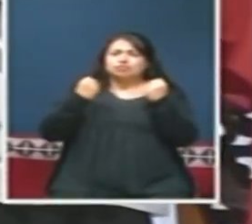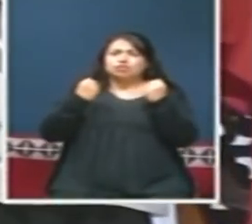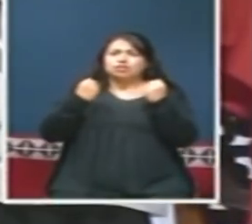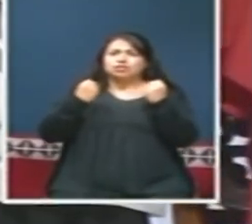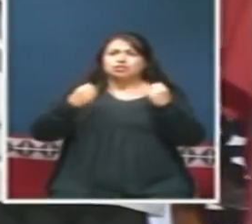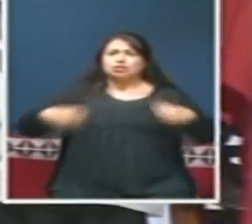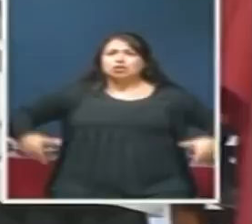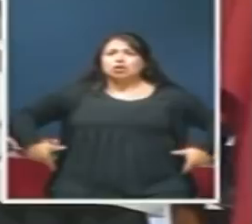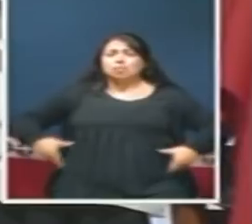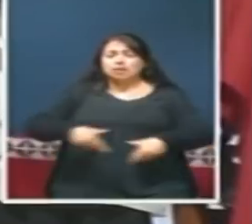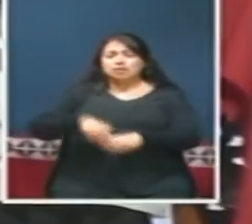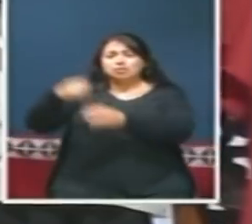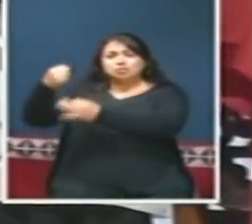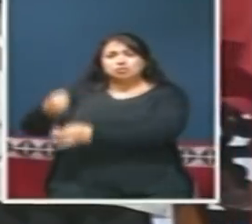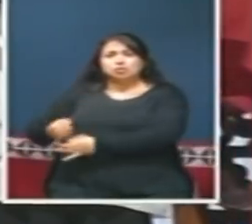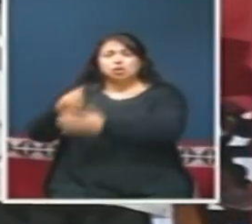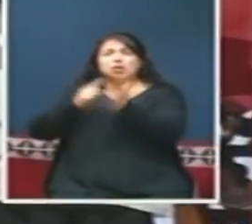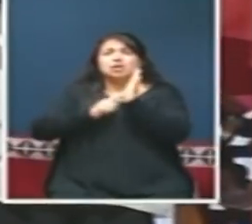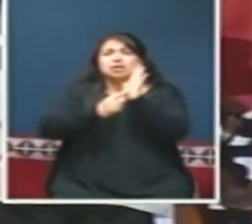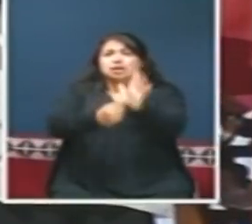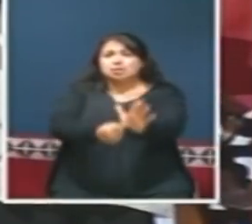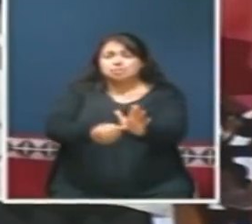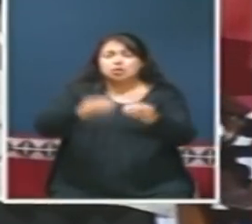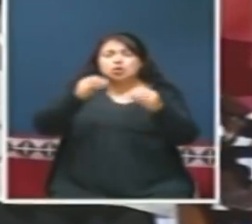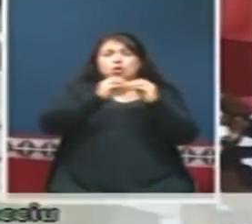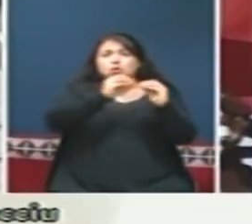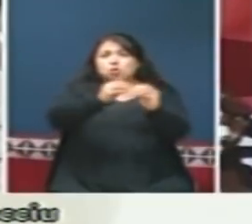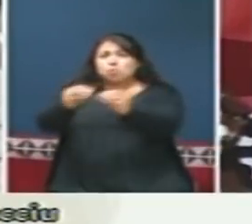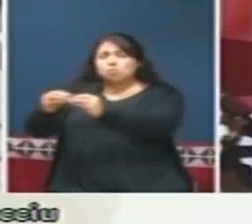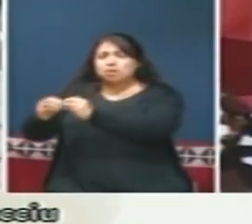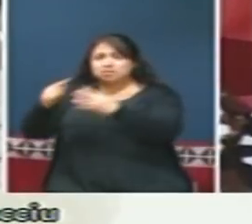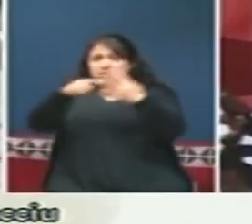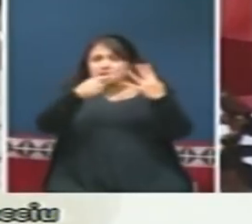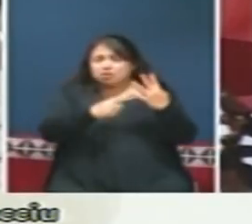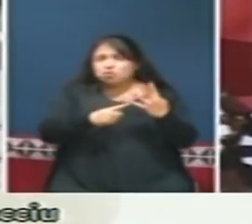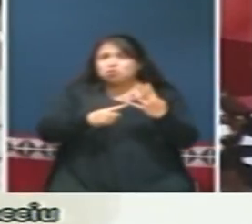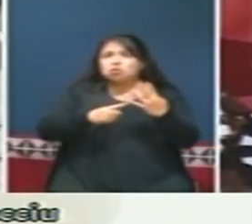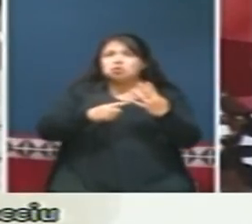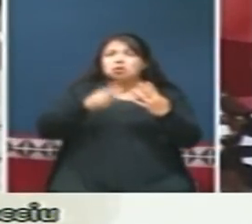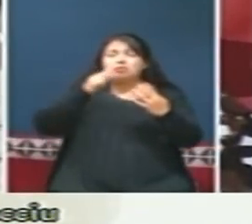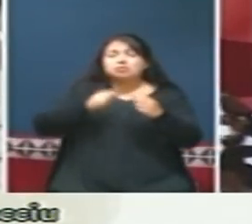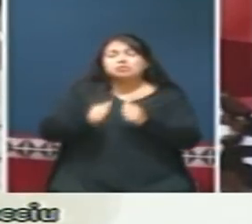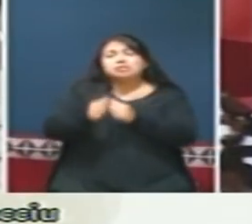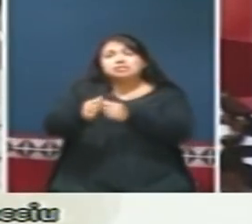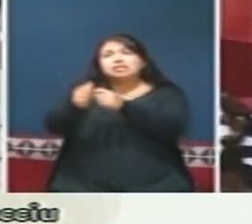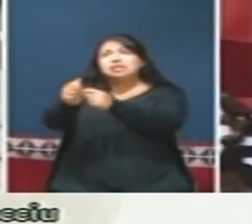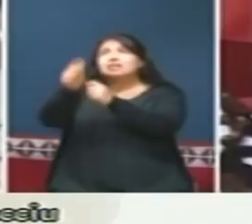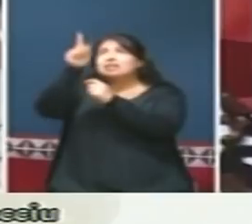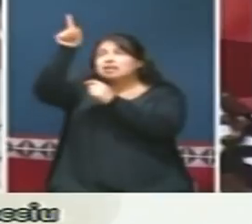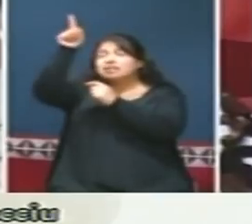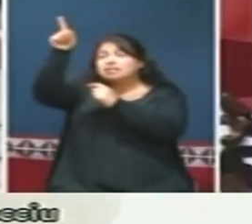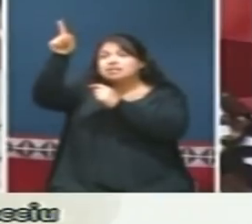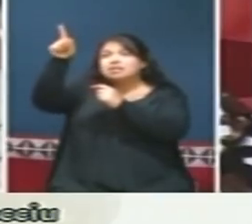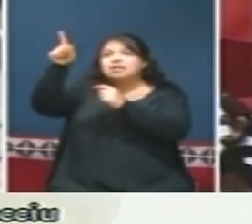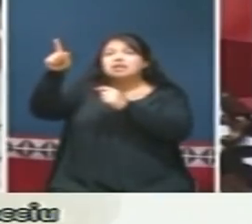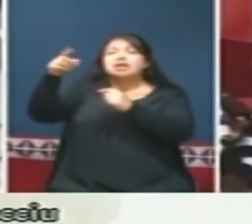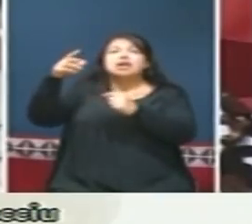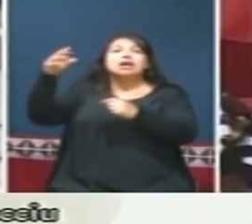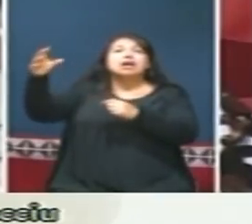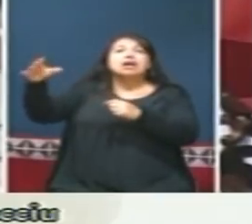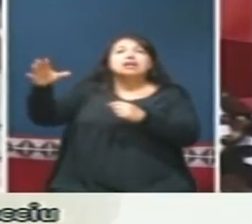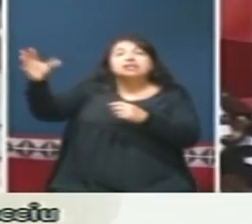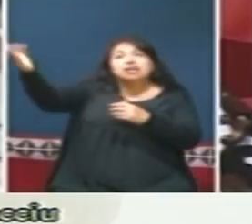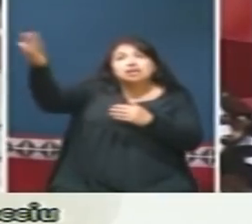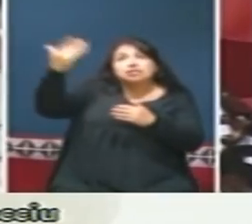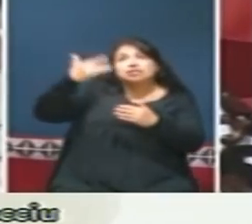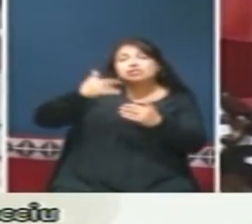de Monseñor Enrico y sus compañeros, sepamos seguirte con entrega generosa a la llamada de tu Hijo, que vive y reina